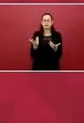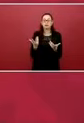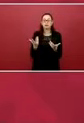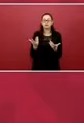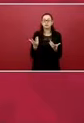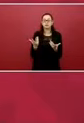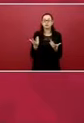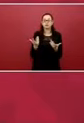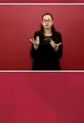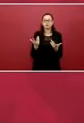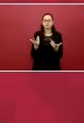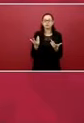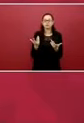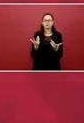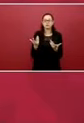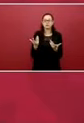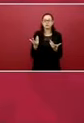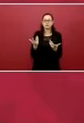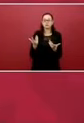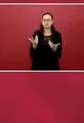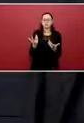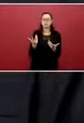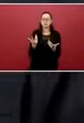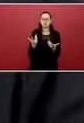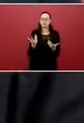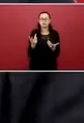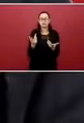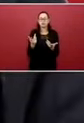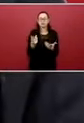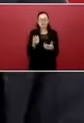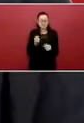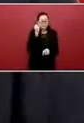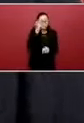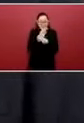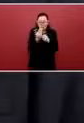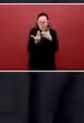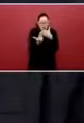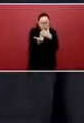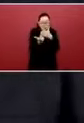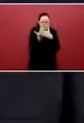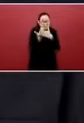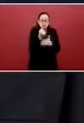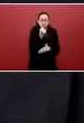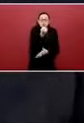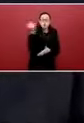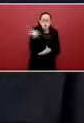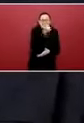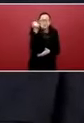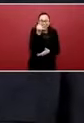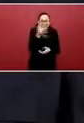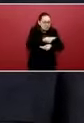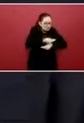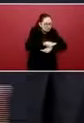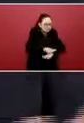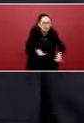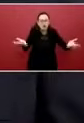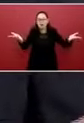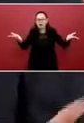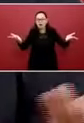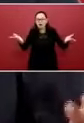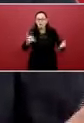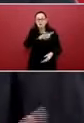se reparten los pedacitos de suerte, y entonces el que se levanta tarde ya